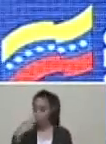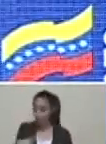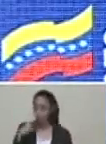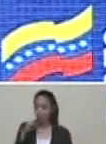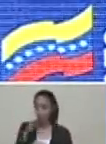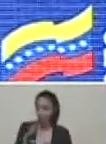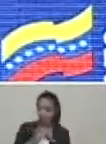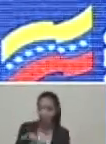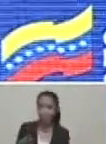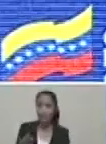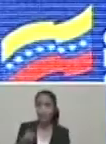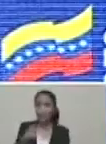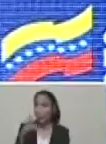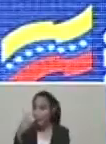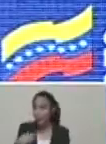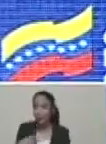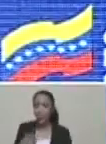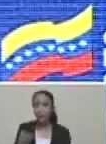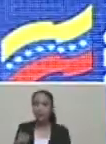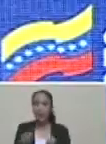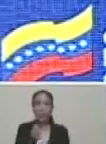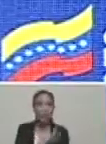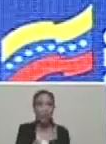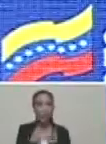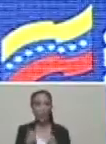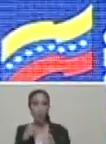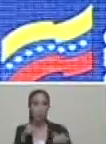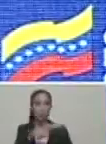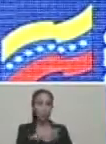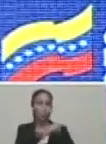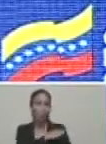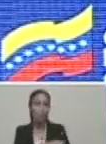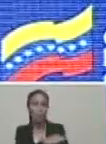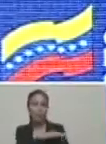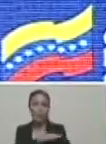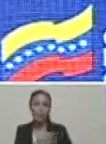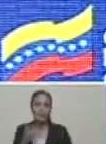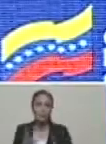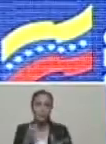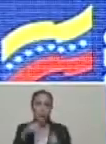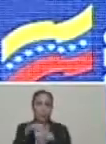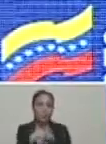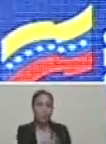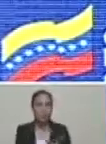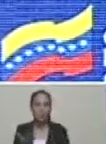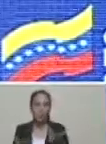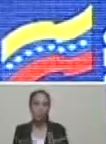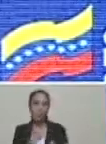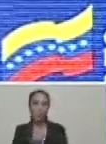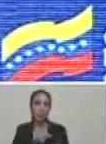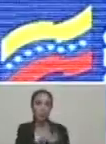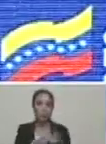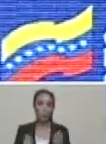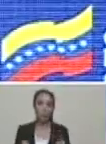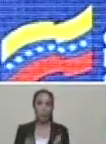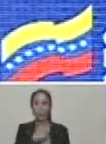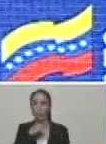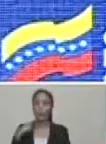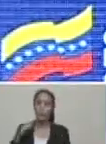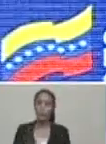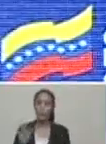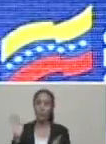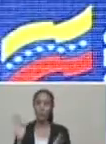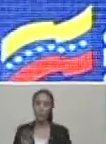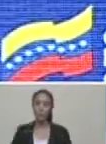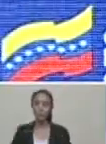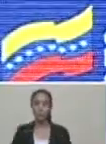que en ninguna otra circunstancia hubiera tenido la posibilidad de ser atendido. Siempre cuando dice